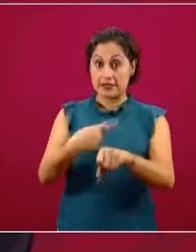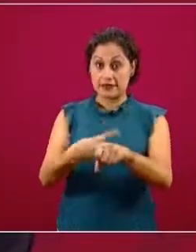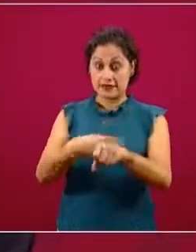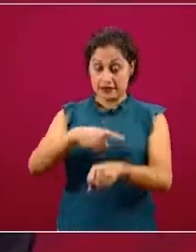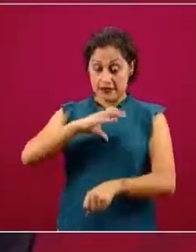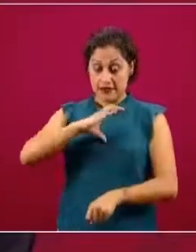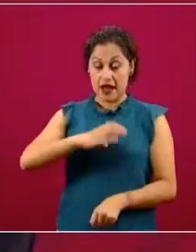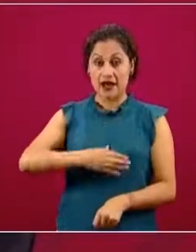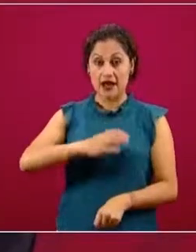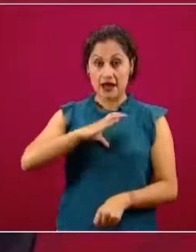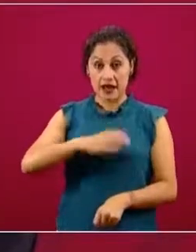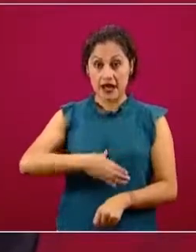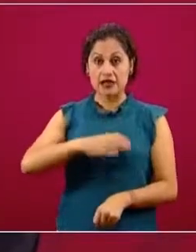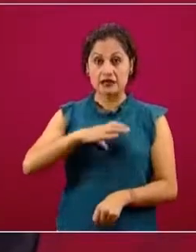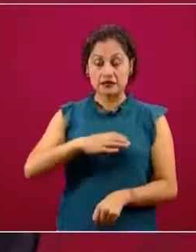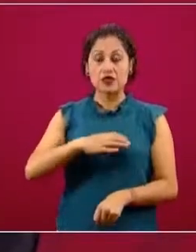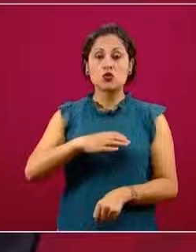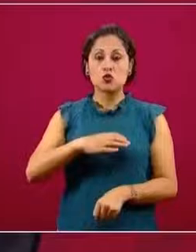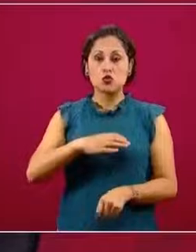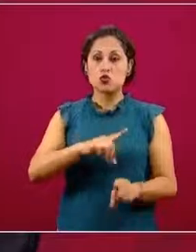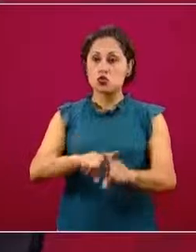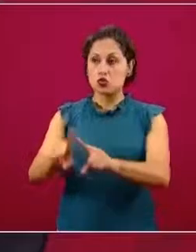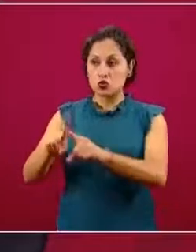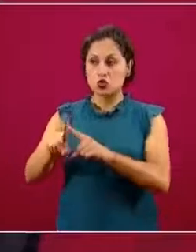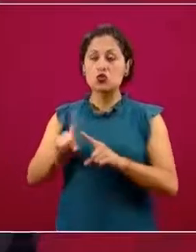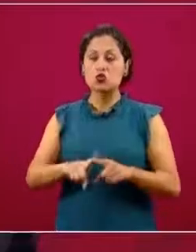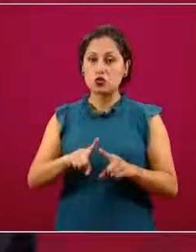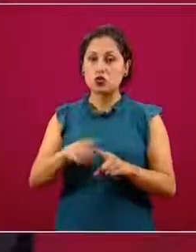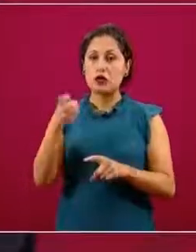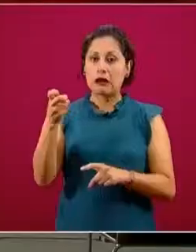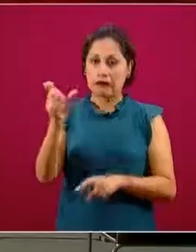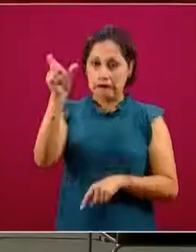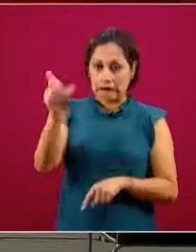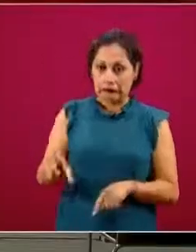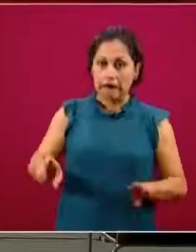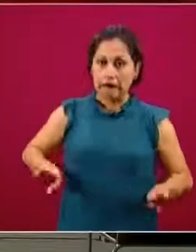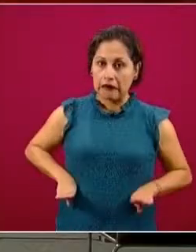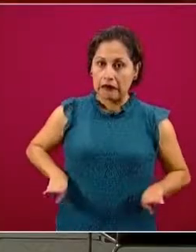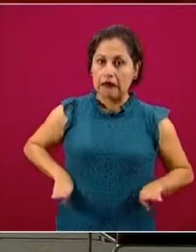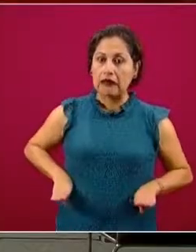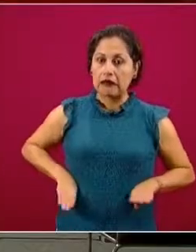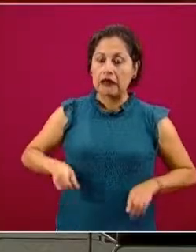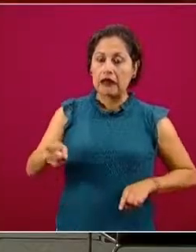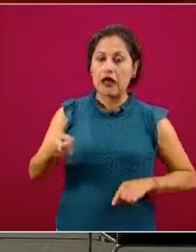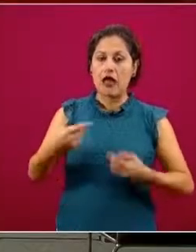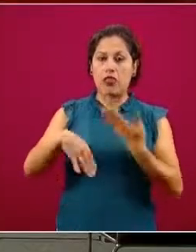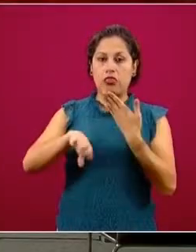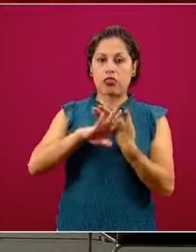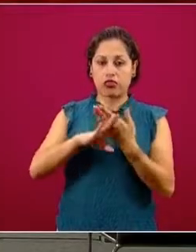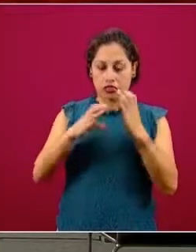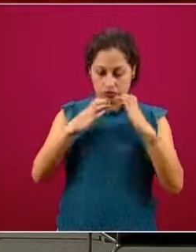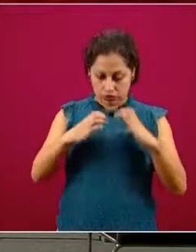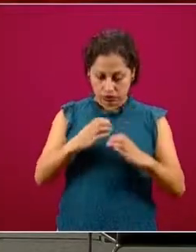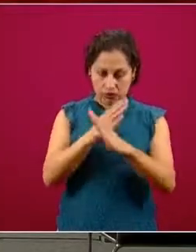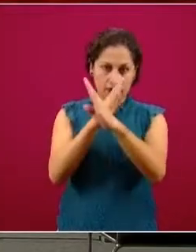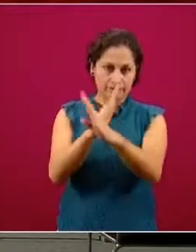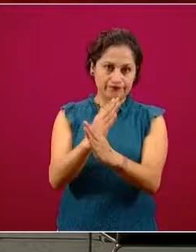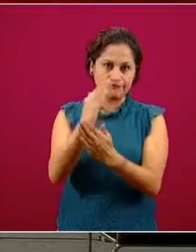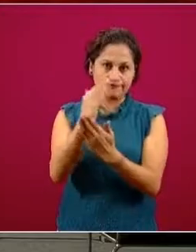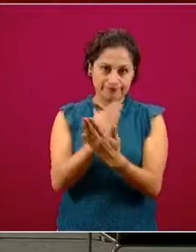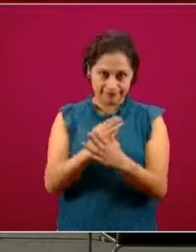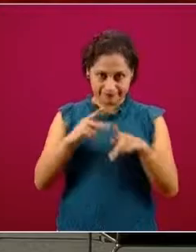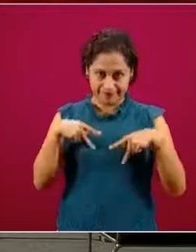quizá excepto los cánceres de piel, pueden afectar por sí mismos la eficiencia del sistema inmune.